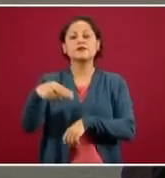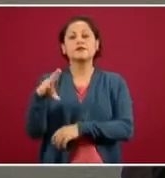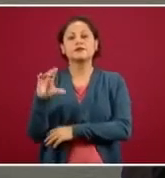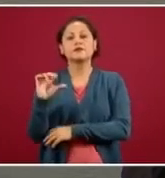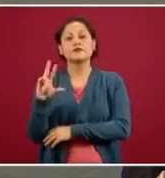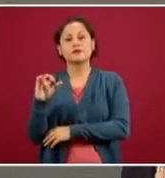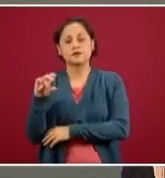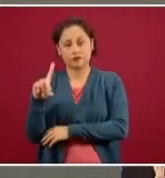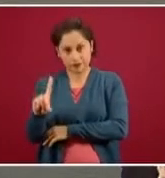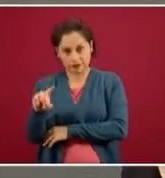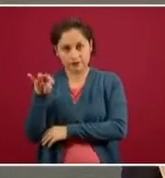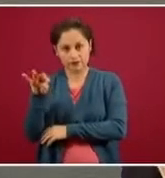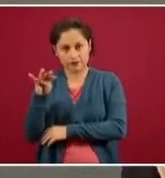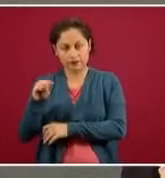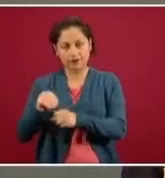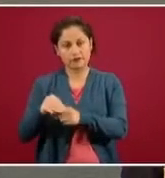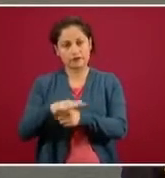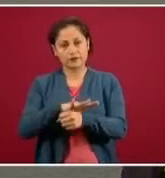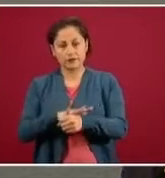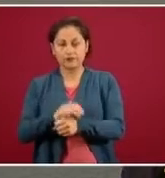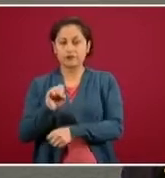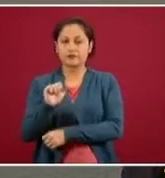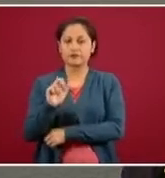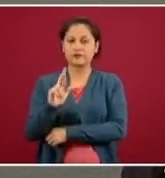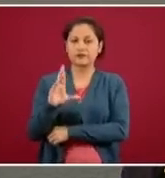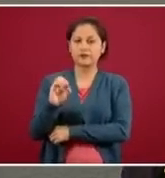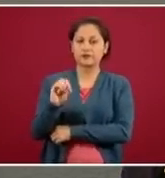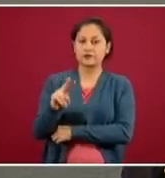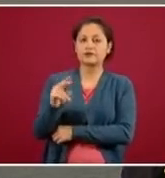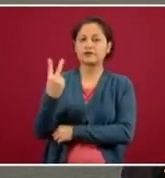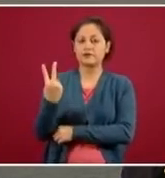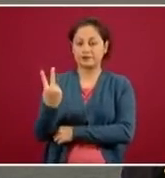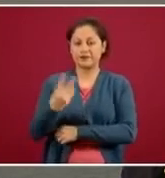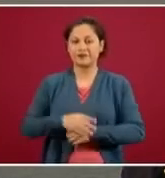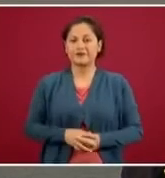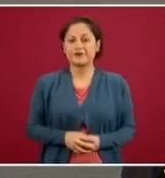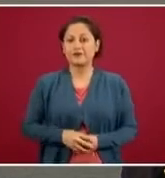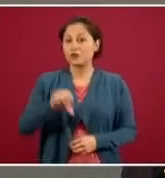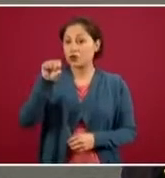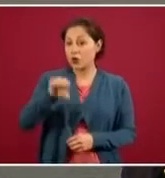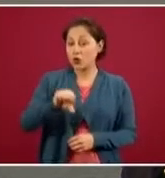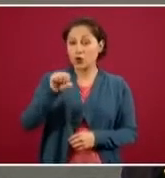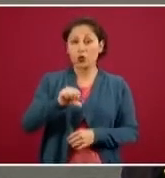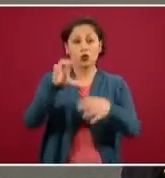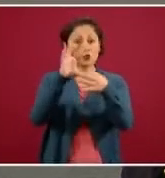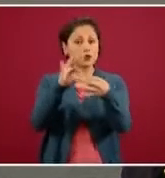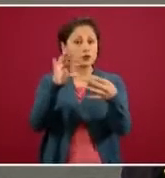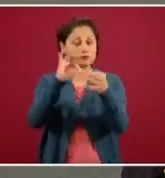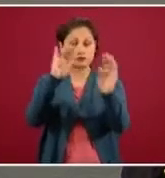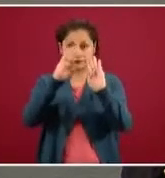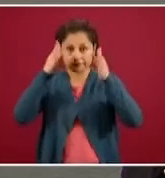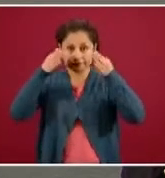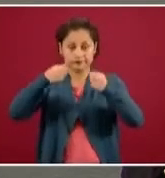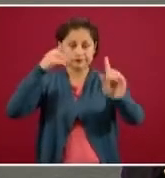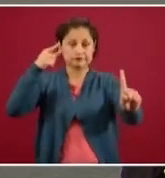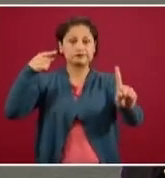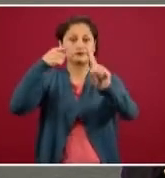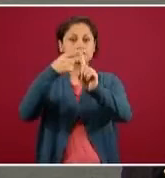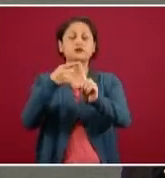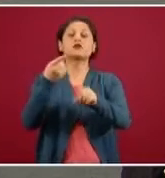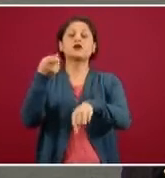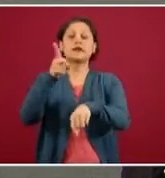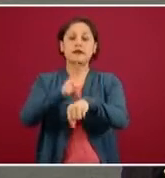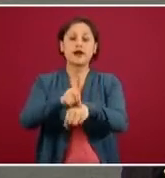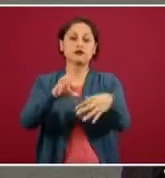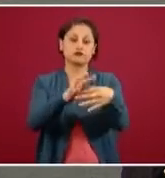por el nuevo coronavirus SARS-CoV-2. Hoy vamos a dedicarnos específicamente al informe técnico diario y vamos a